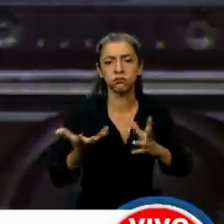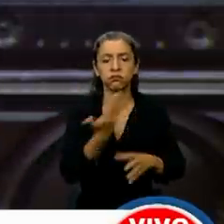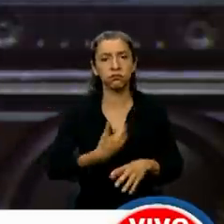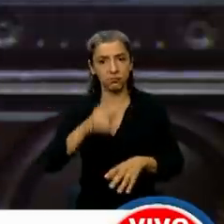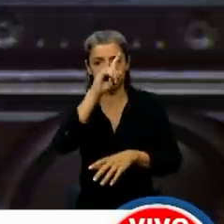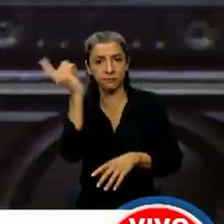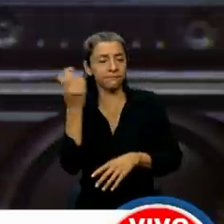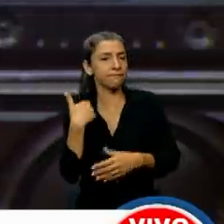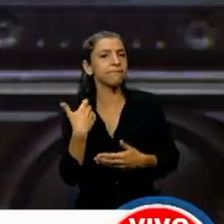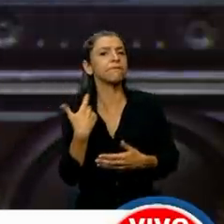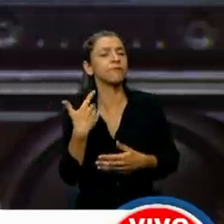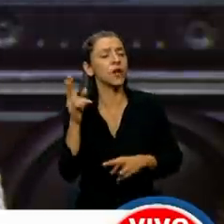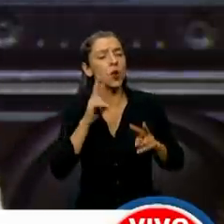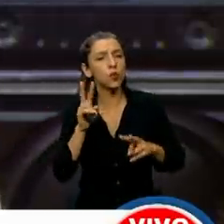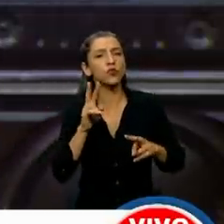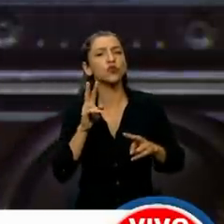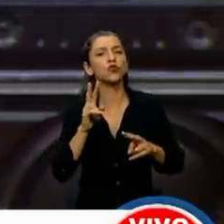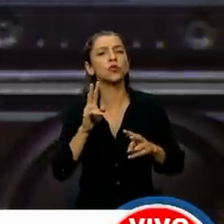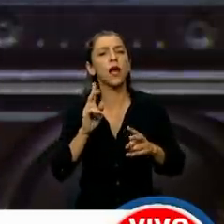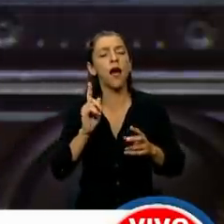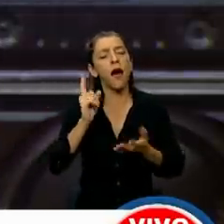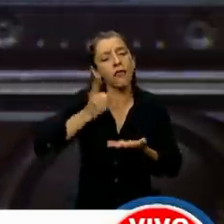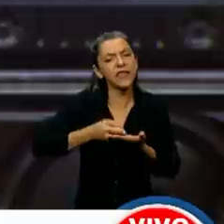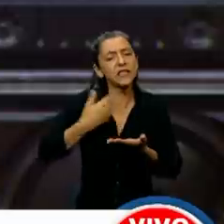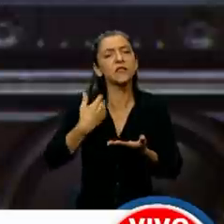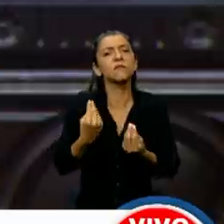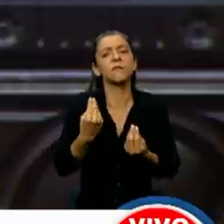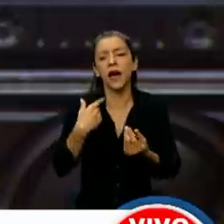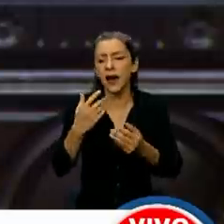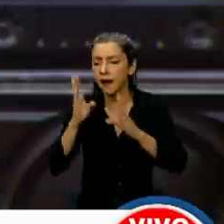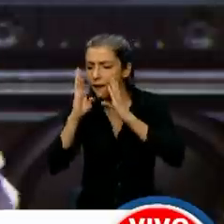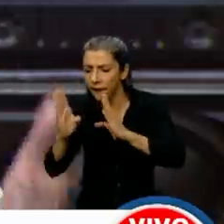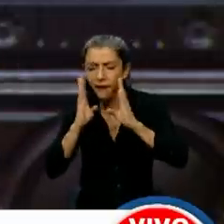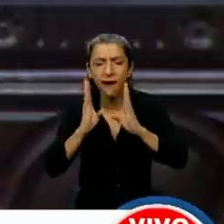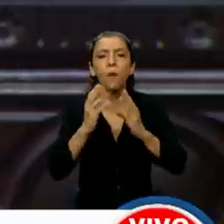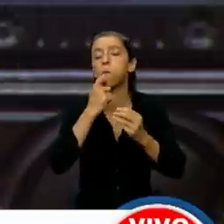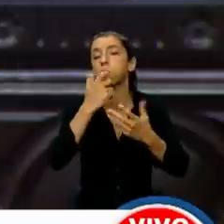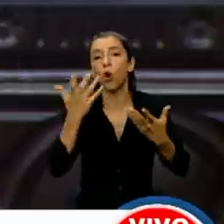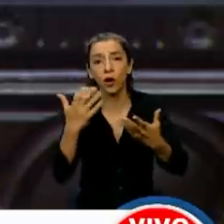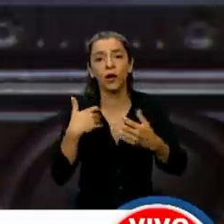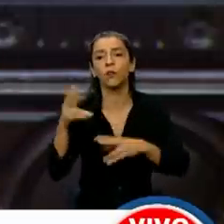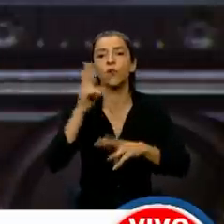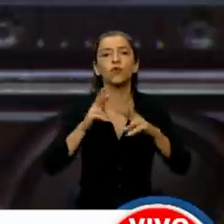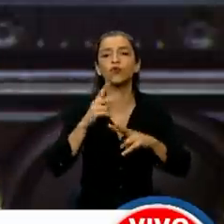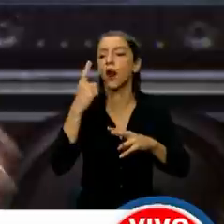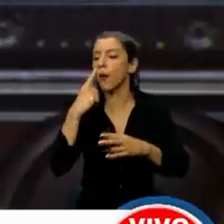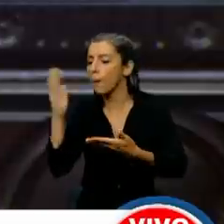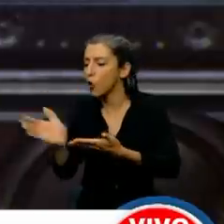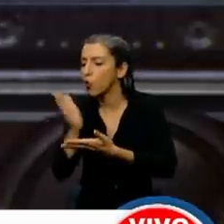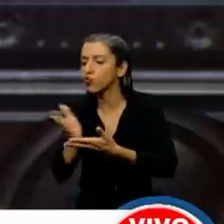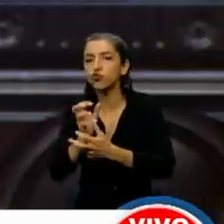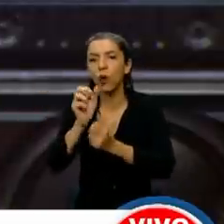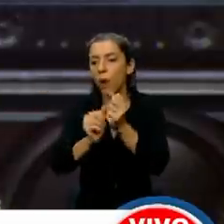se tomaron medidas importantes para sostener por ejemplo emprendimientos productivos por ejemplo las empresas